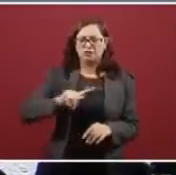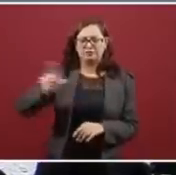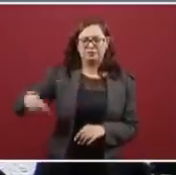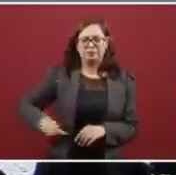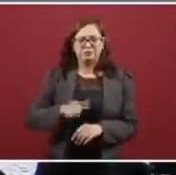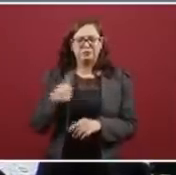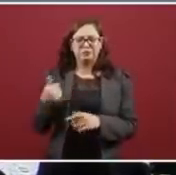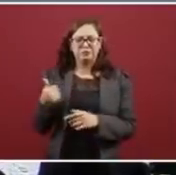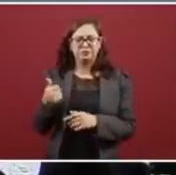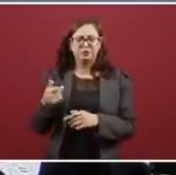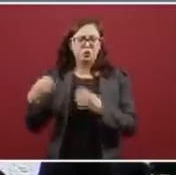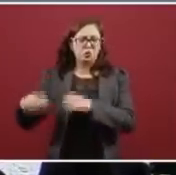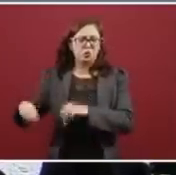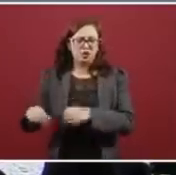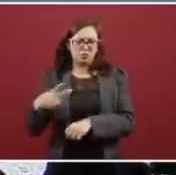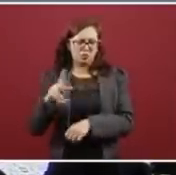convocado